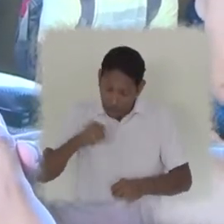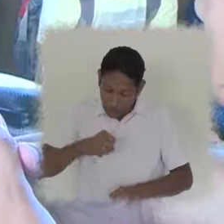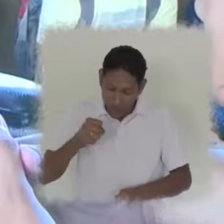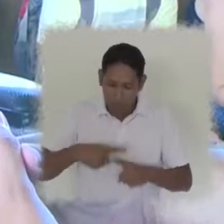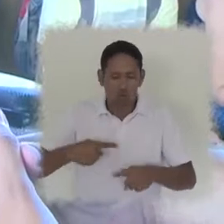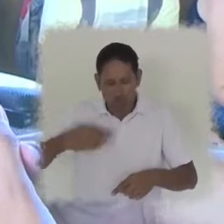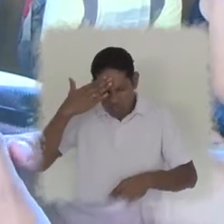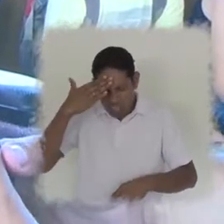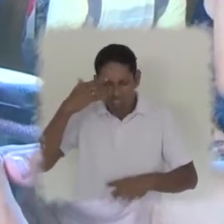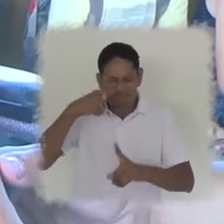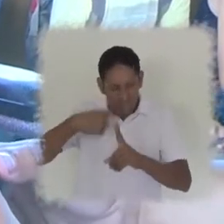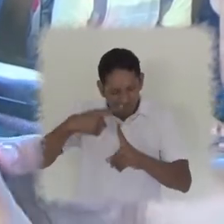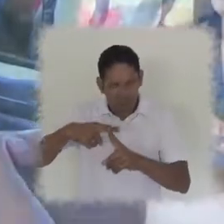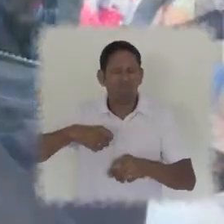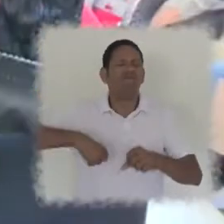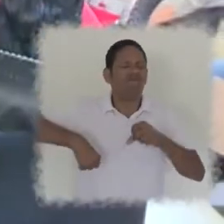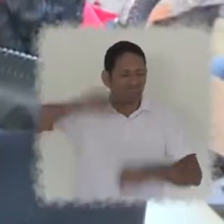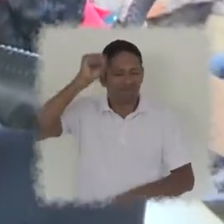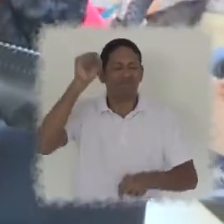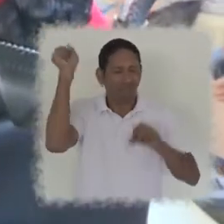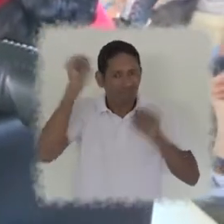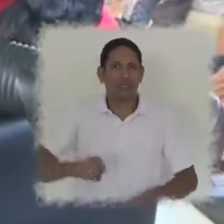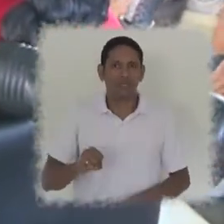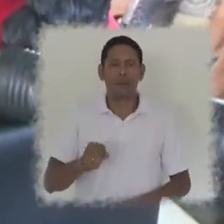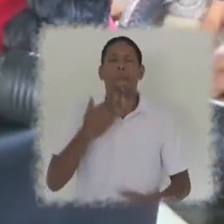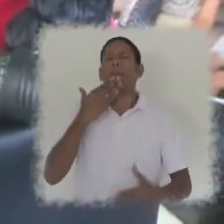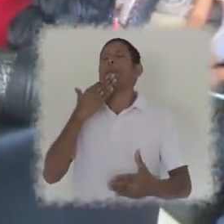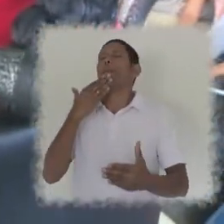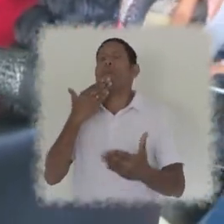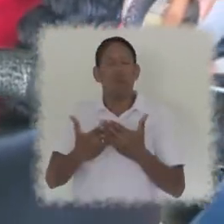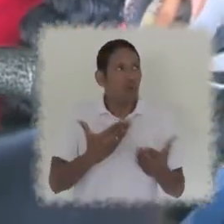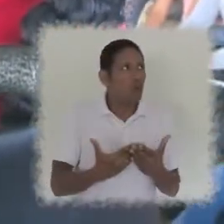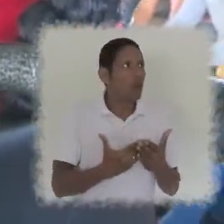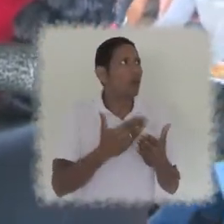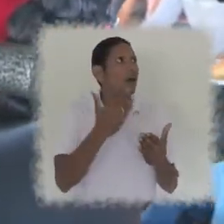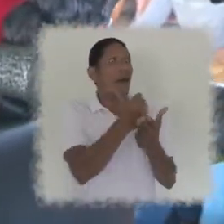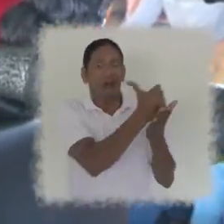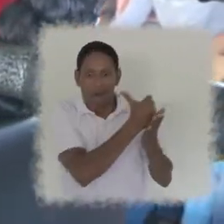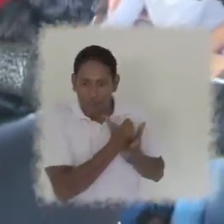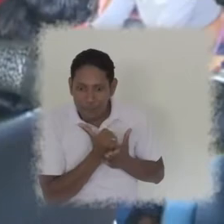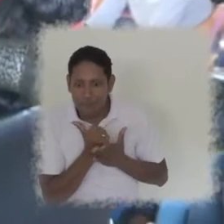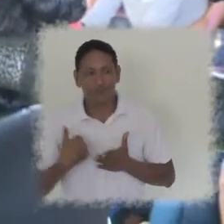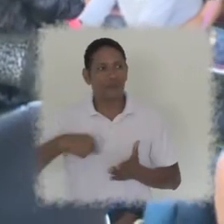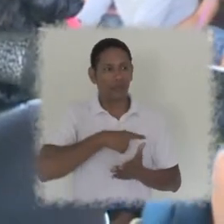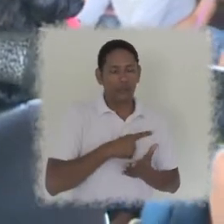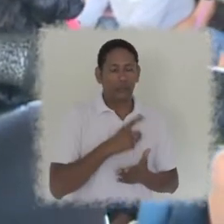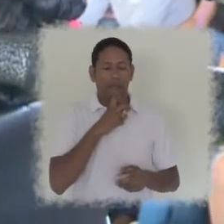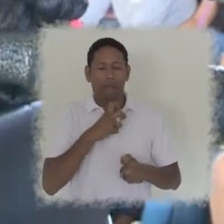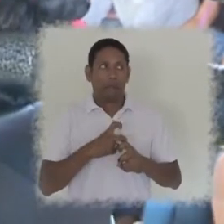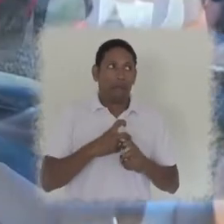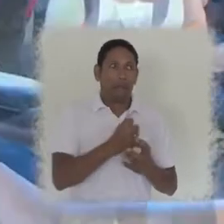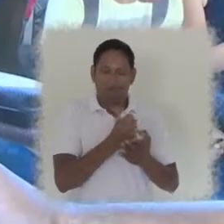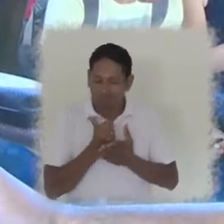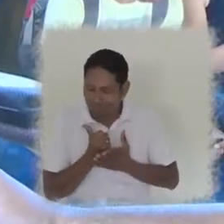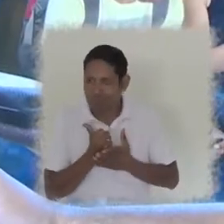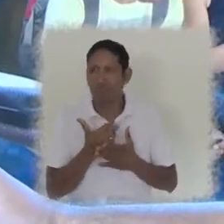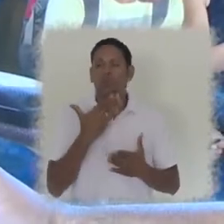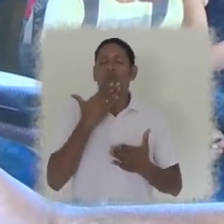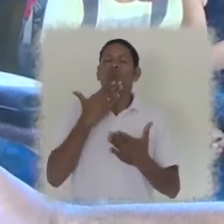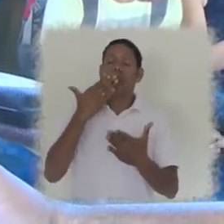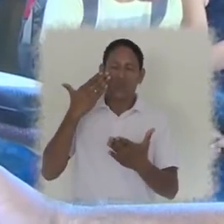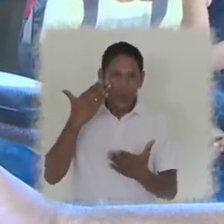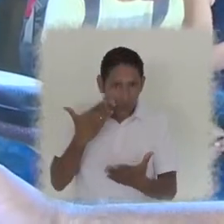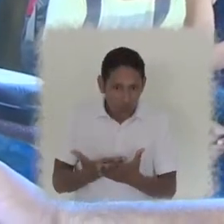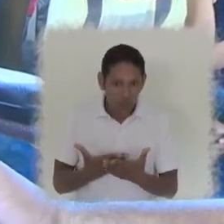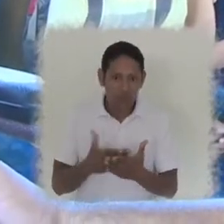yo sé que al final voy a triunfar. Gracias por pensar en nosotros, gracias por